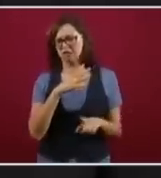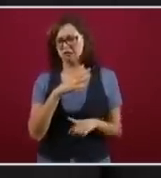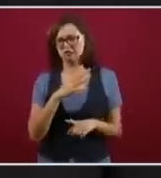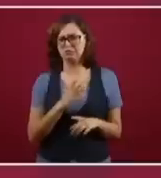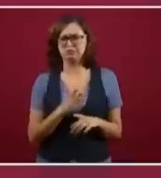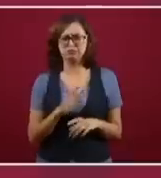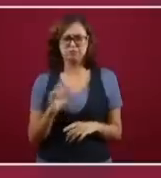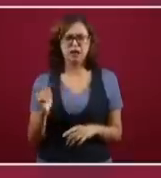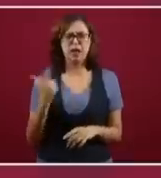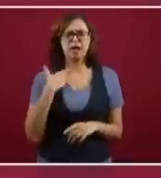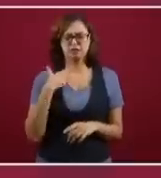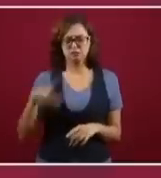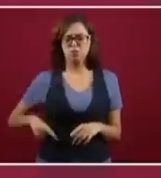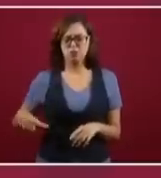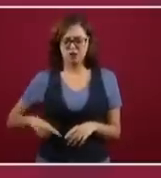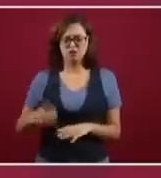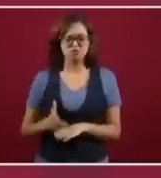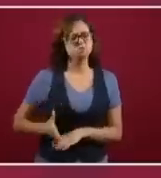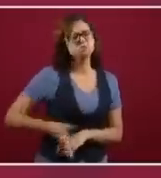del antiguo régimen,